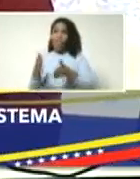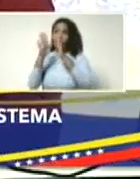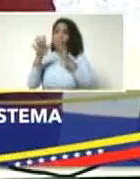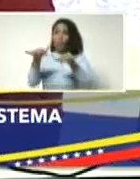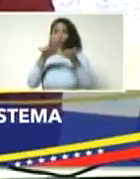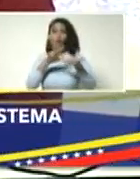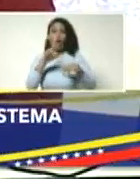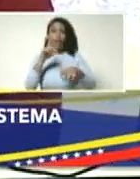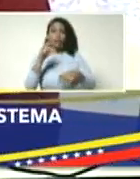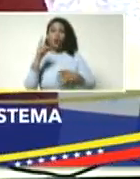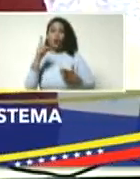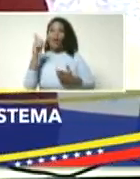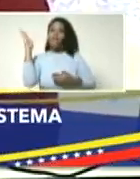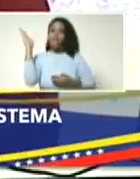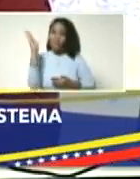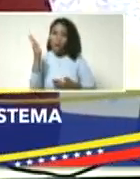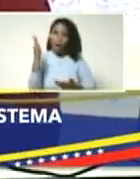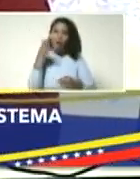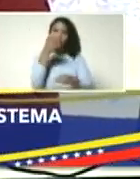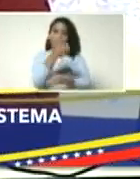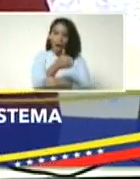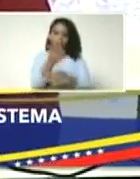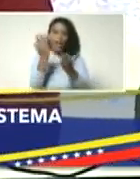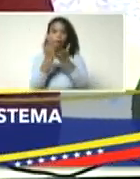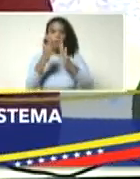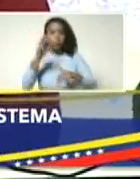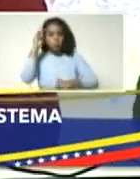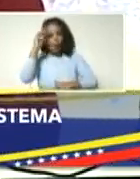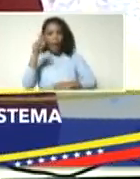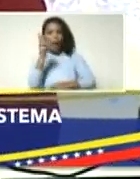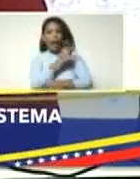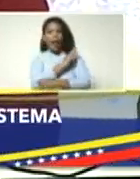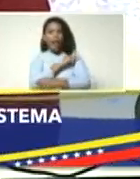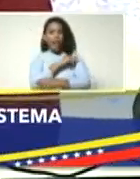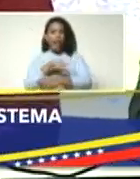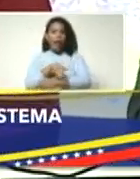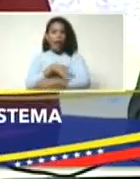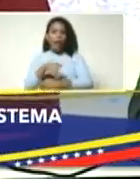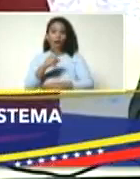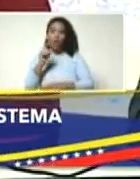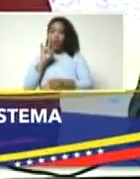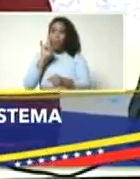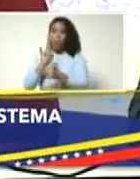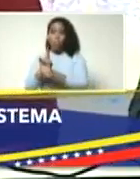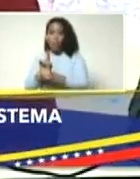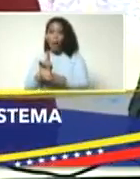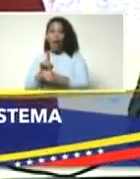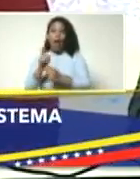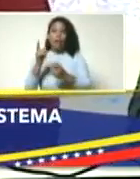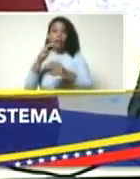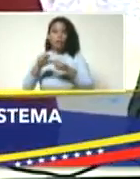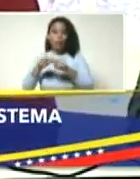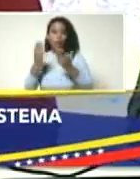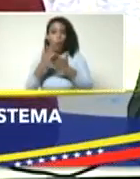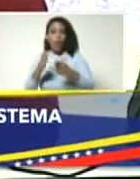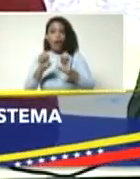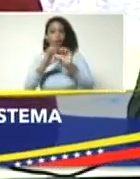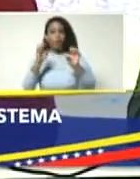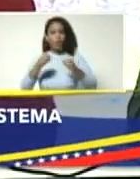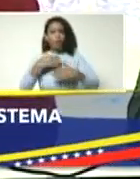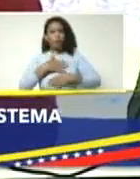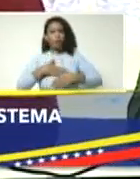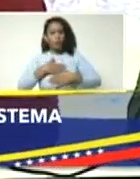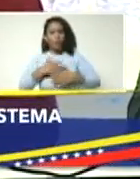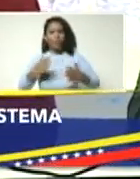no falte un maestro, de que no falte el jefe de calle, jefe de comunidad, no falte un niño a la escuela, que la dinámica educativa sea agradable,